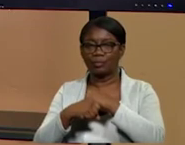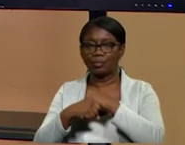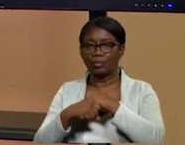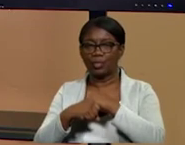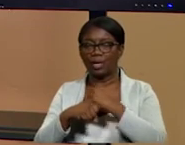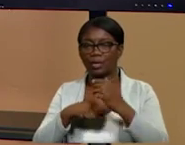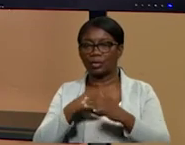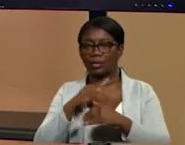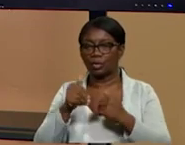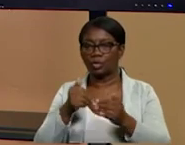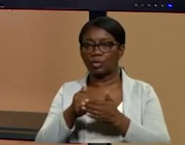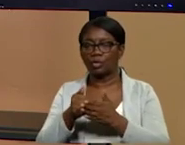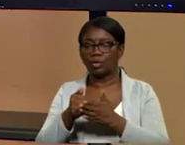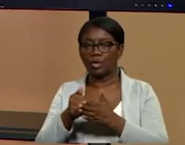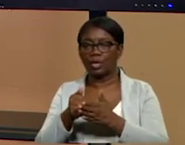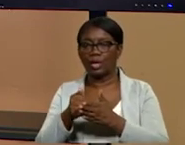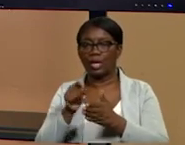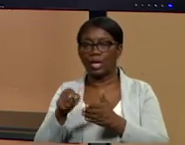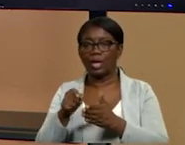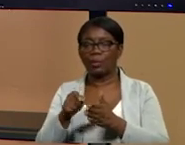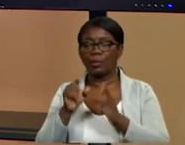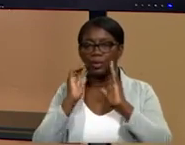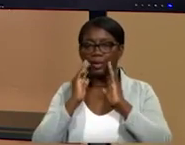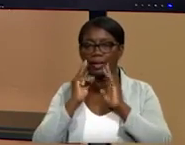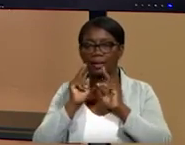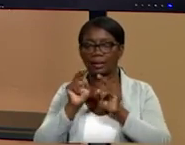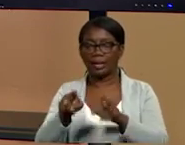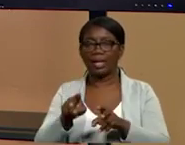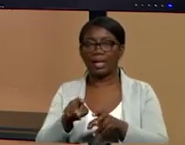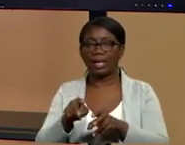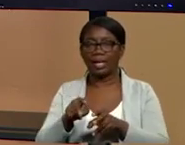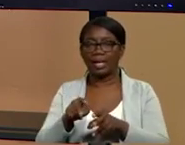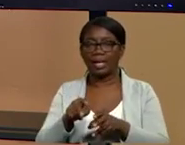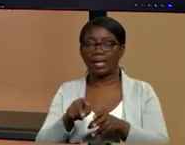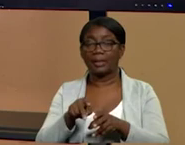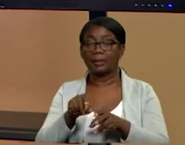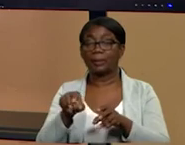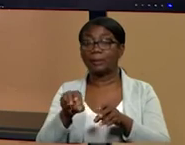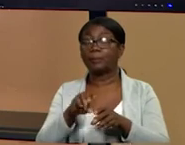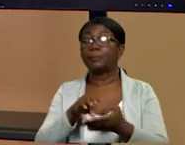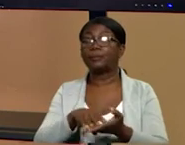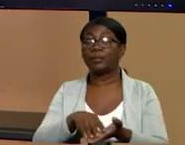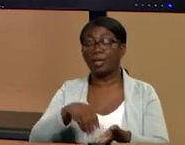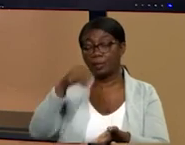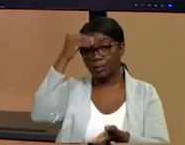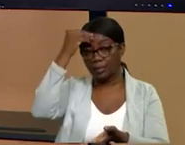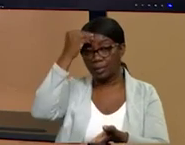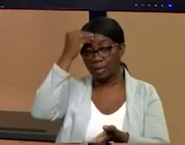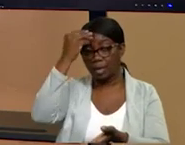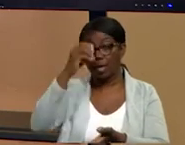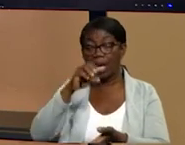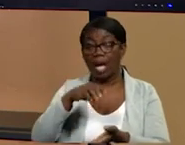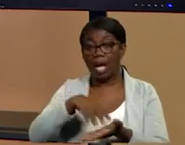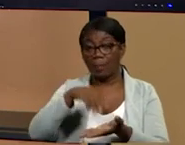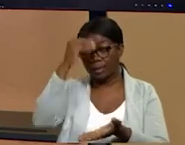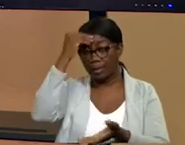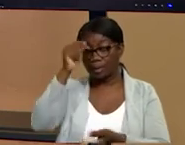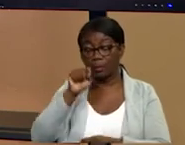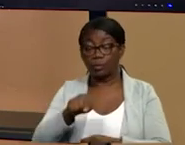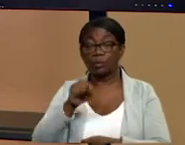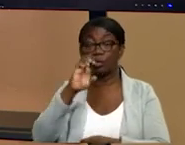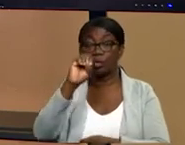sacamos material para proyectárselo a ustedes, Capacítate para el Empleo, aprende.org, creen su